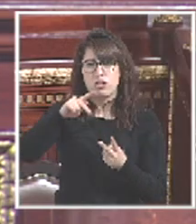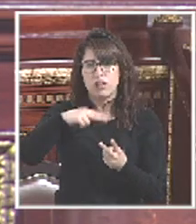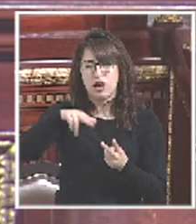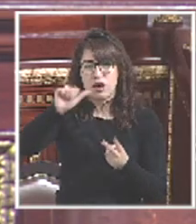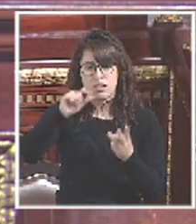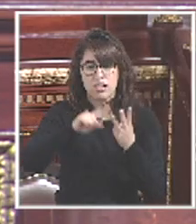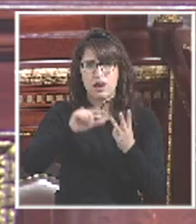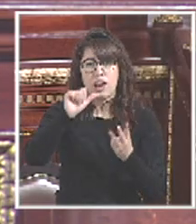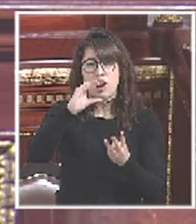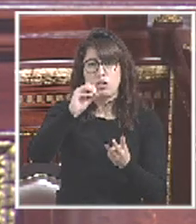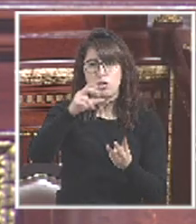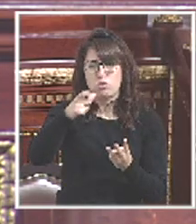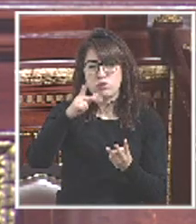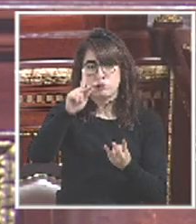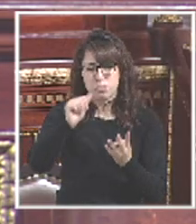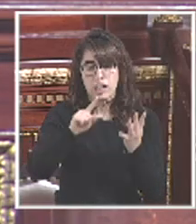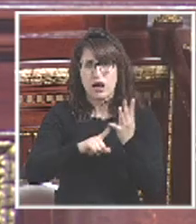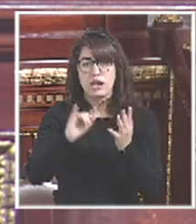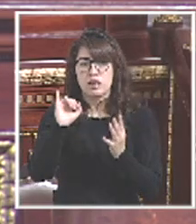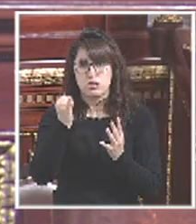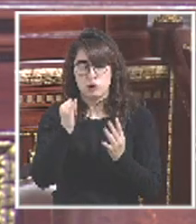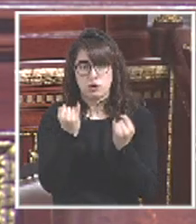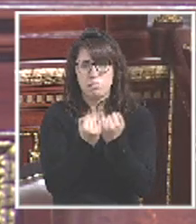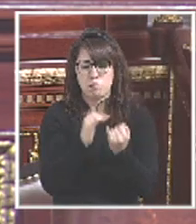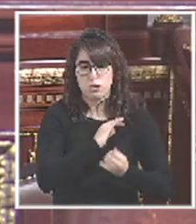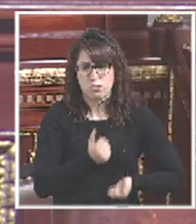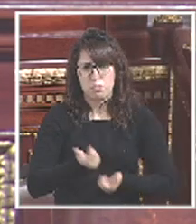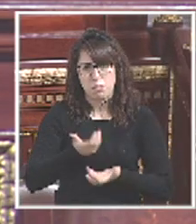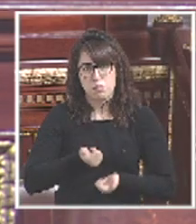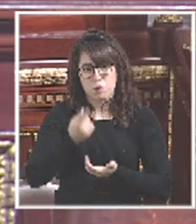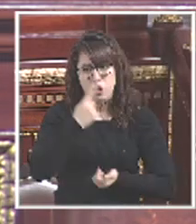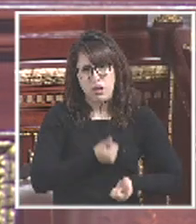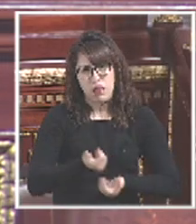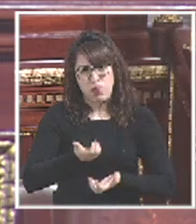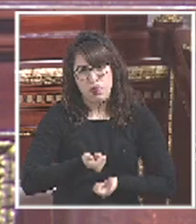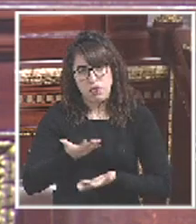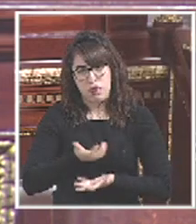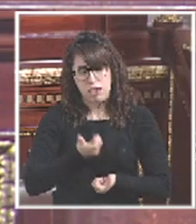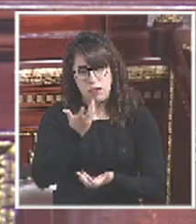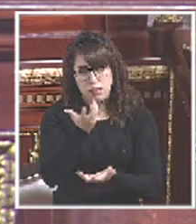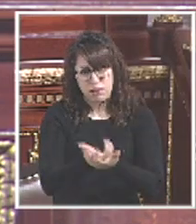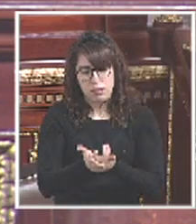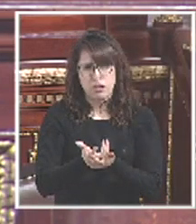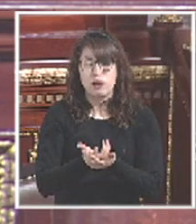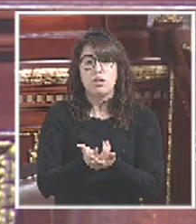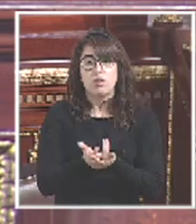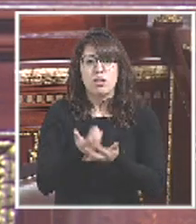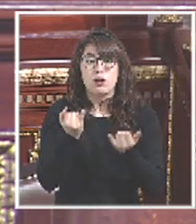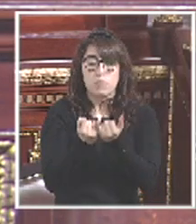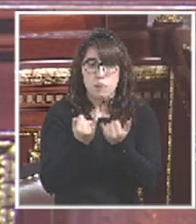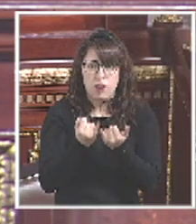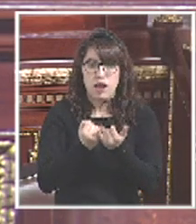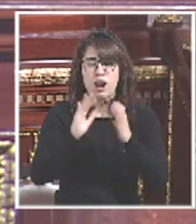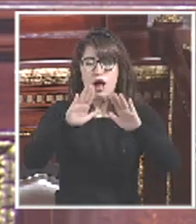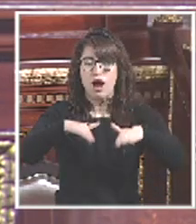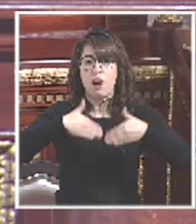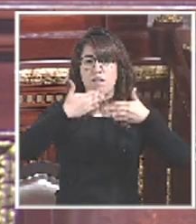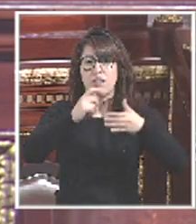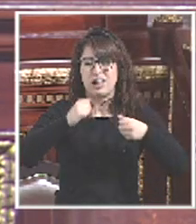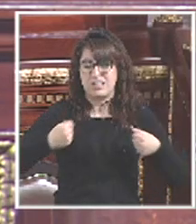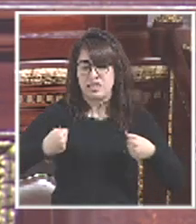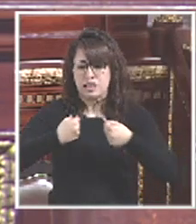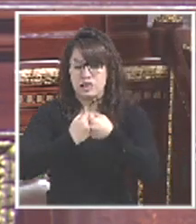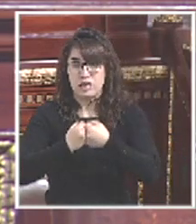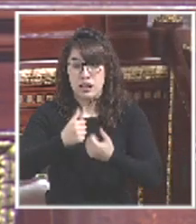Pedregal, Acoxpa e Insurgentes de La Joya. Asimismo, en el norte de la ciudad se encuentra la planta de composta ubicada